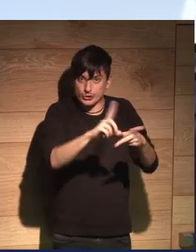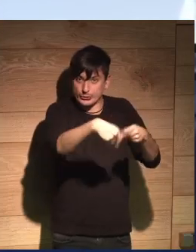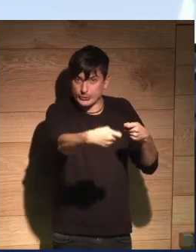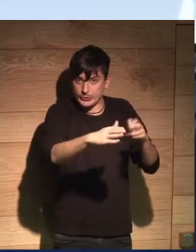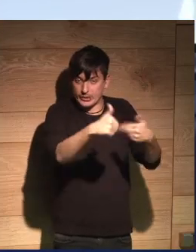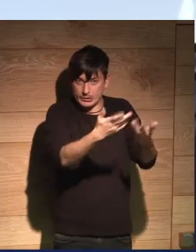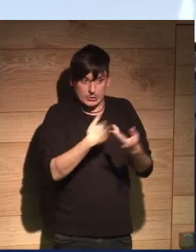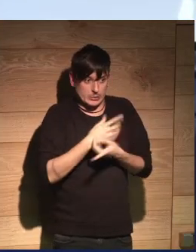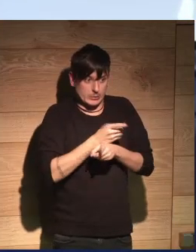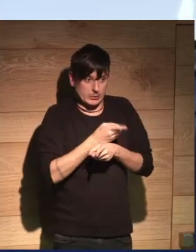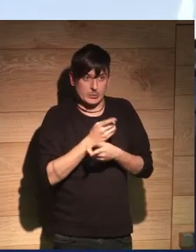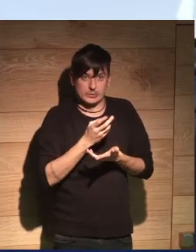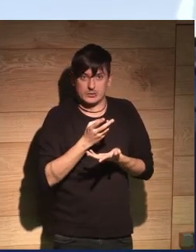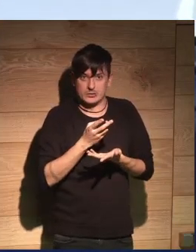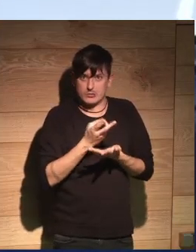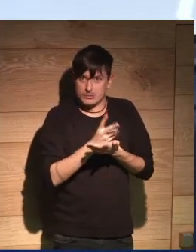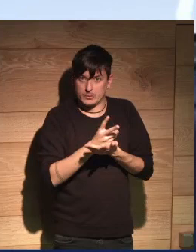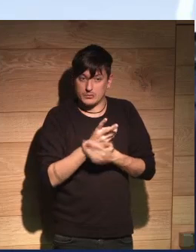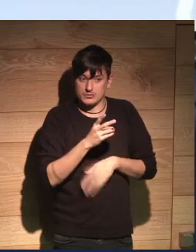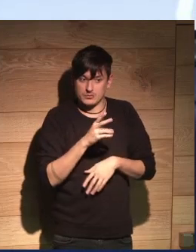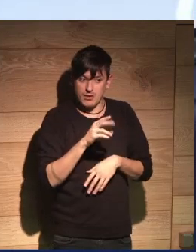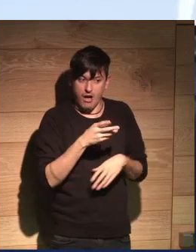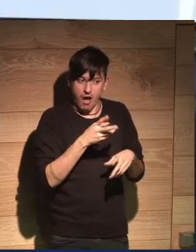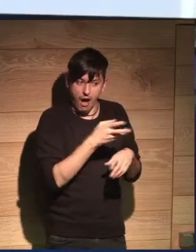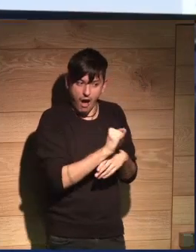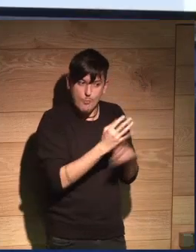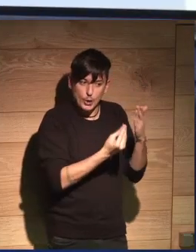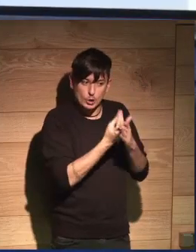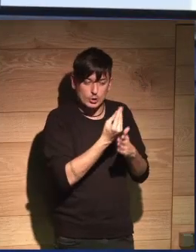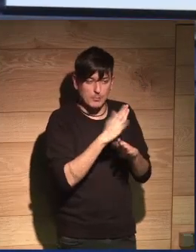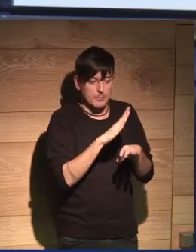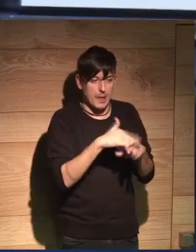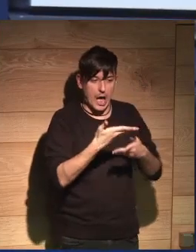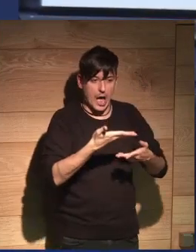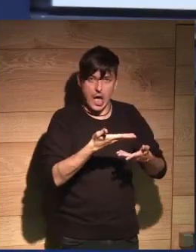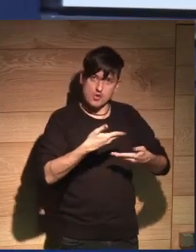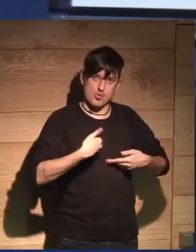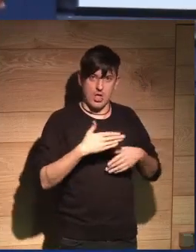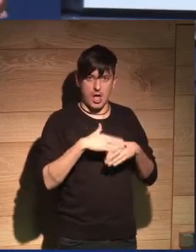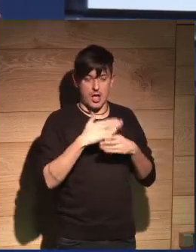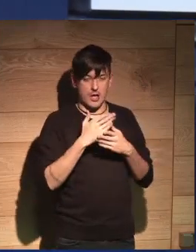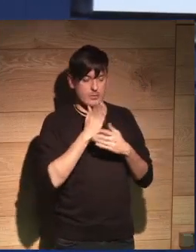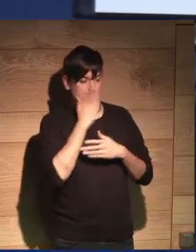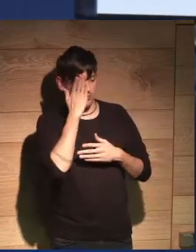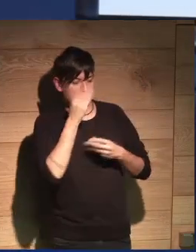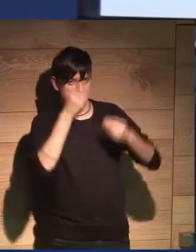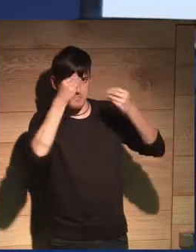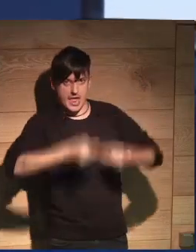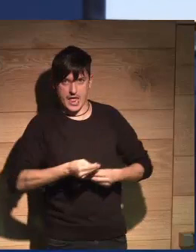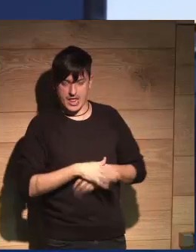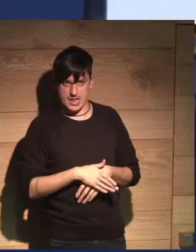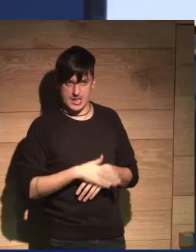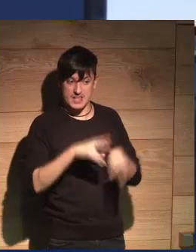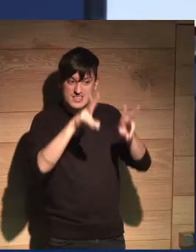utilizamos? Pues hay muchísimos productos en el mercado que se utilizan para dormir bien. Hay algunos que funcionan y otros que no funcionan. Y con eso acaba